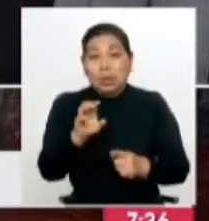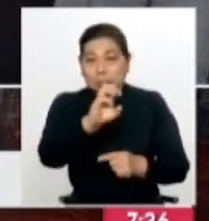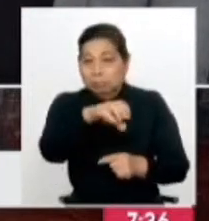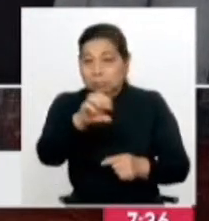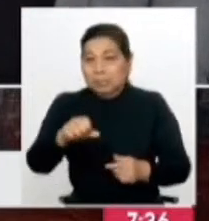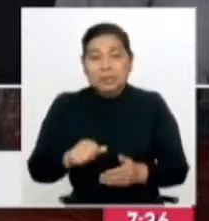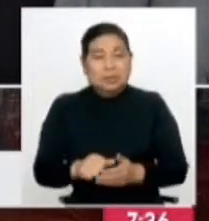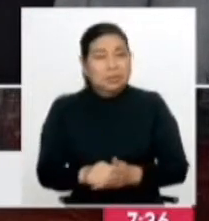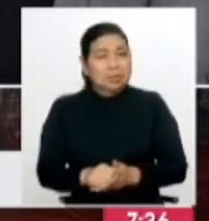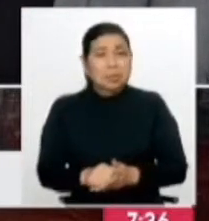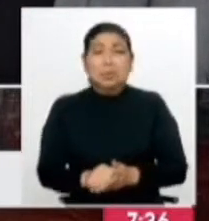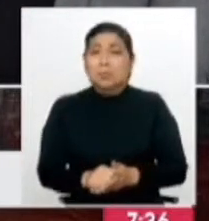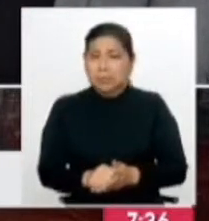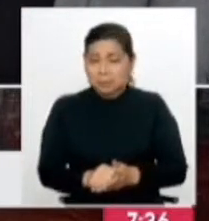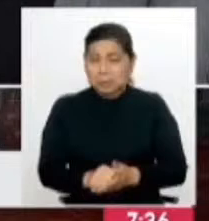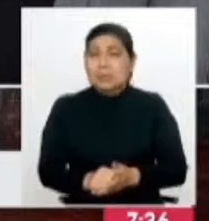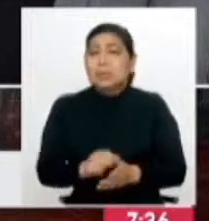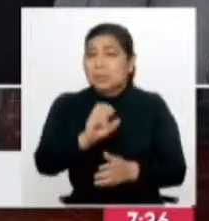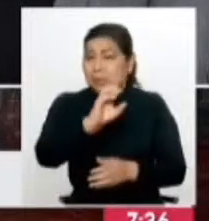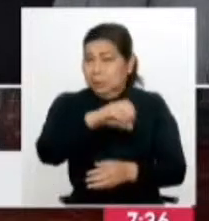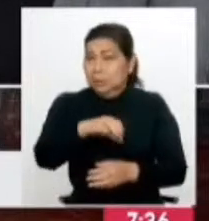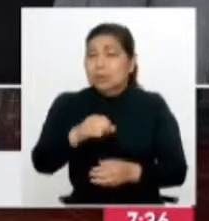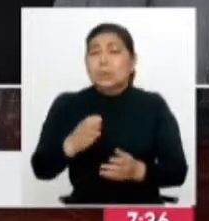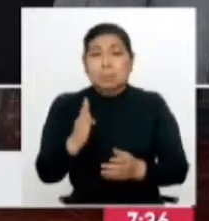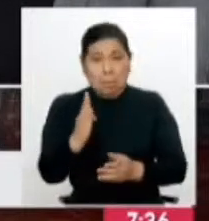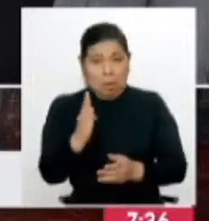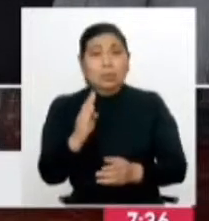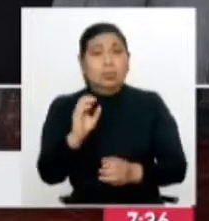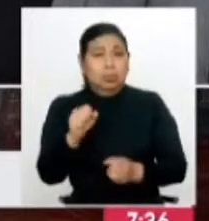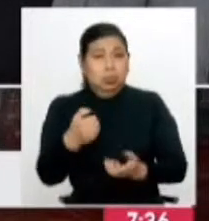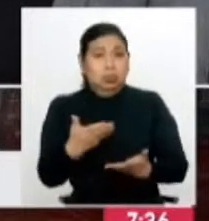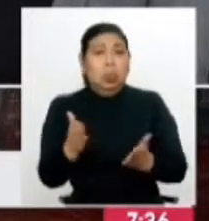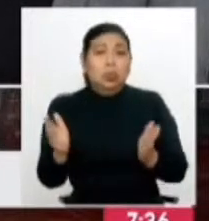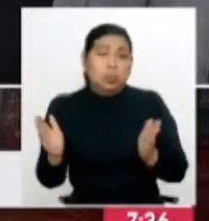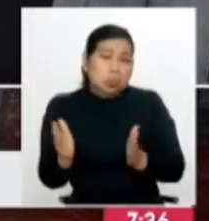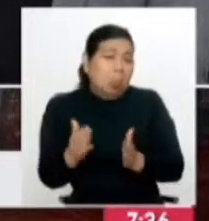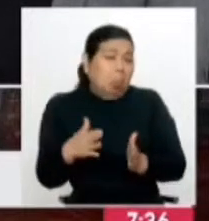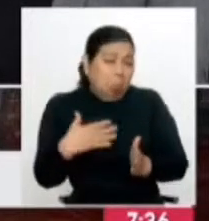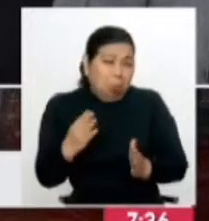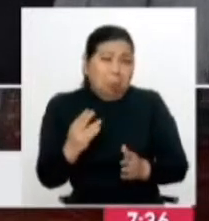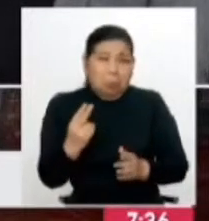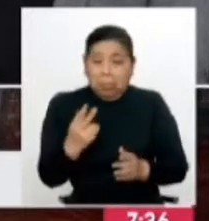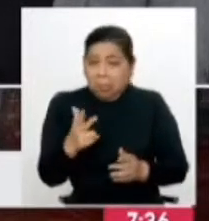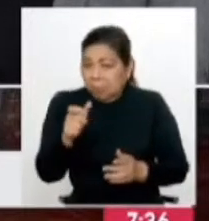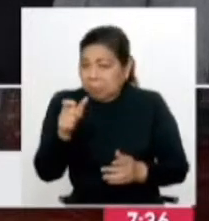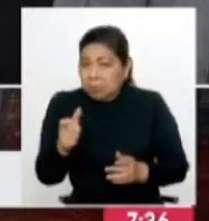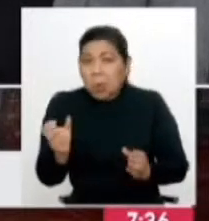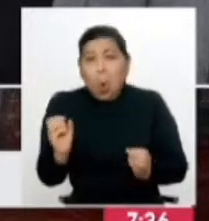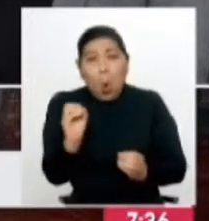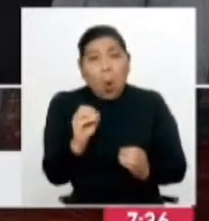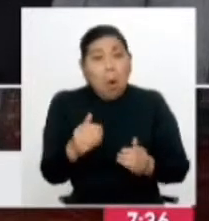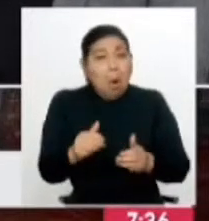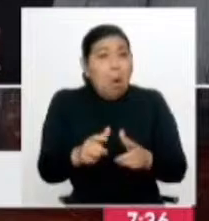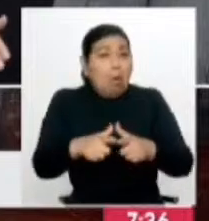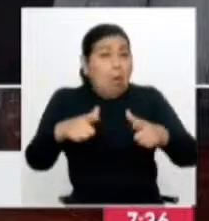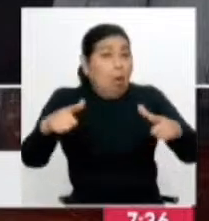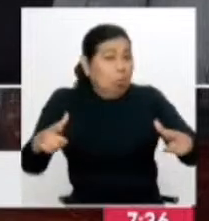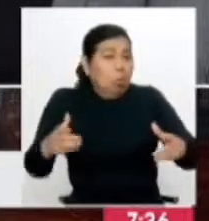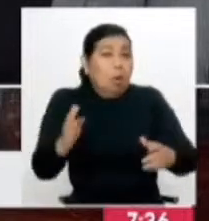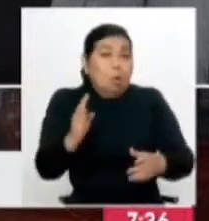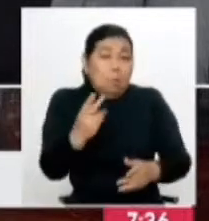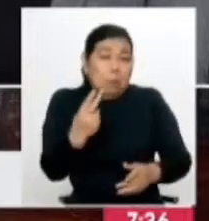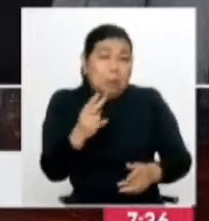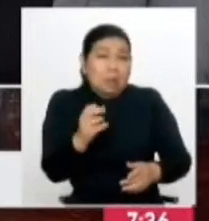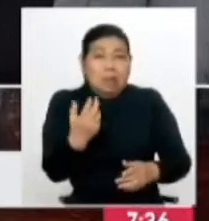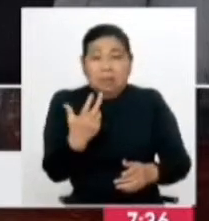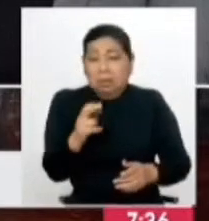agentes. O sea, no son agencias. Son agencias bancarias. Pueden ser pequeñas, de 2 o 3 personas, o pueden ser grandes, de